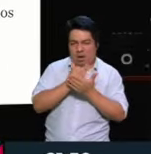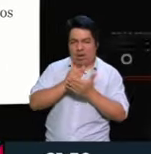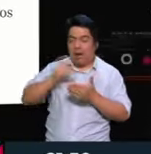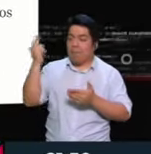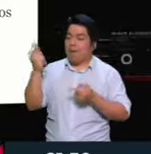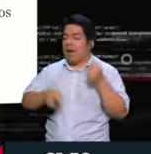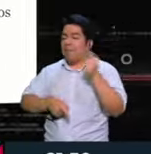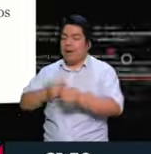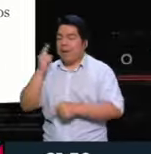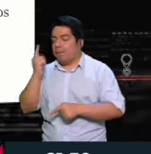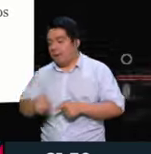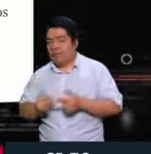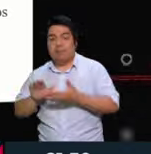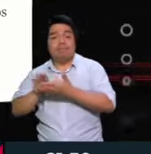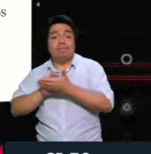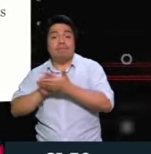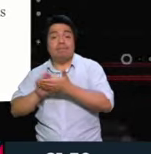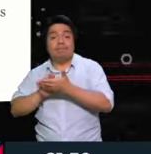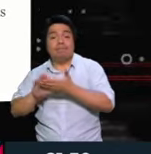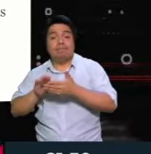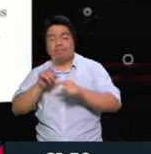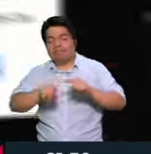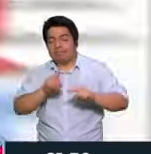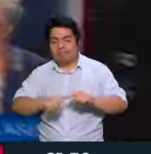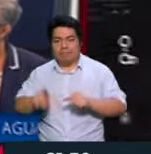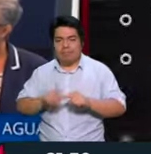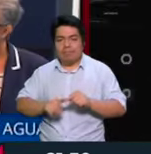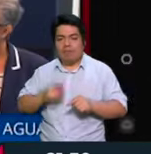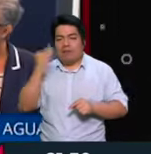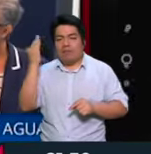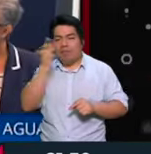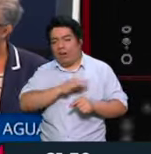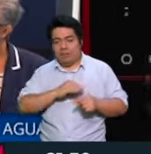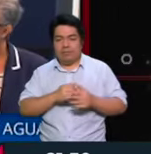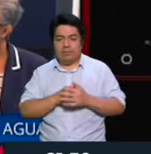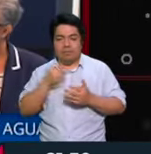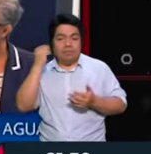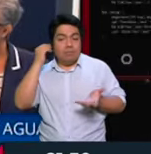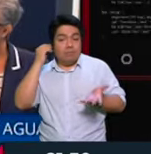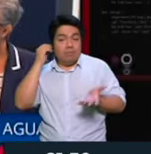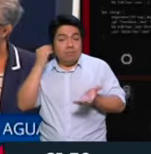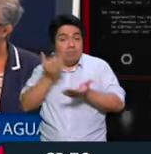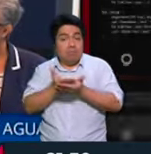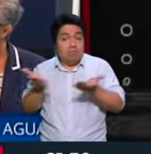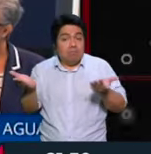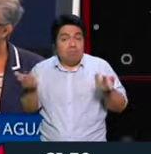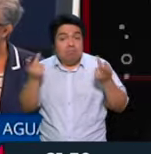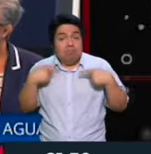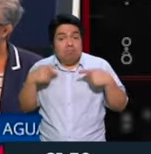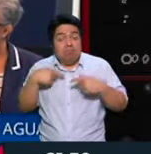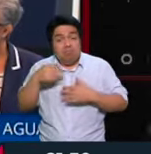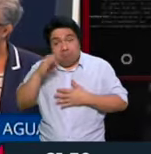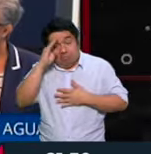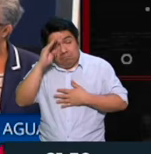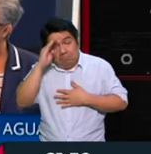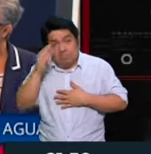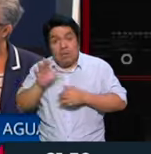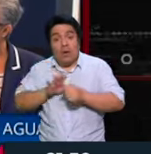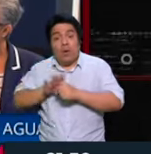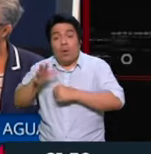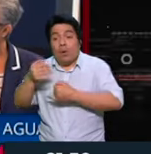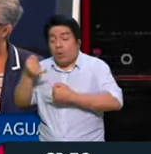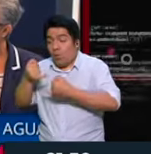ministros y que se eliminen los requisitos para estos cargos. Yo le preguntaría al pueblo de México, ¿qué juez